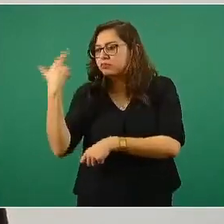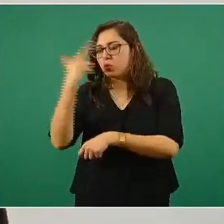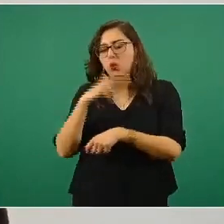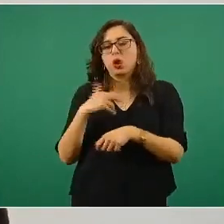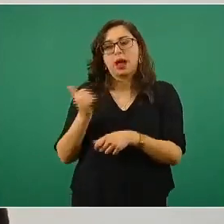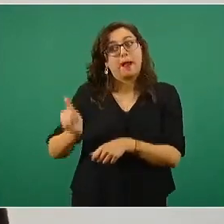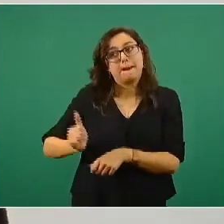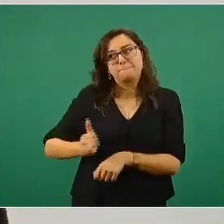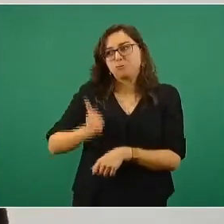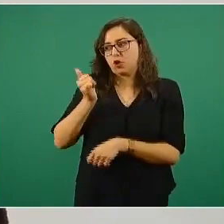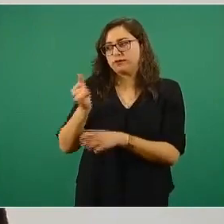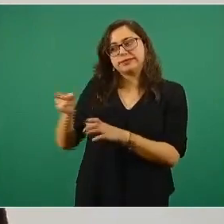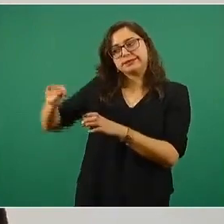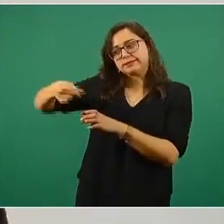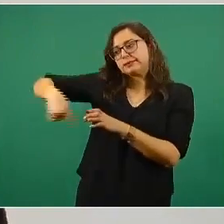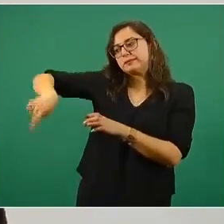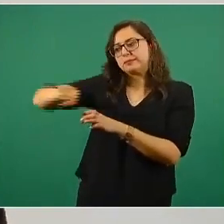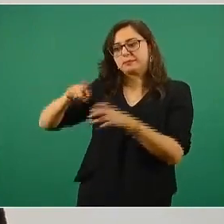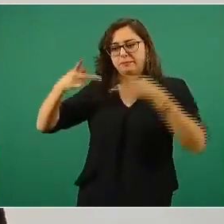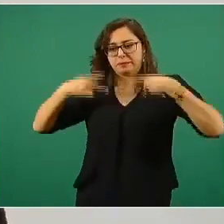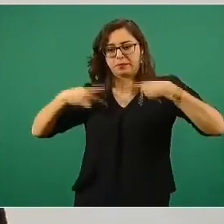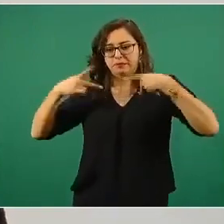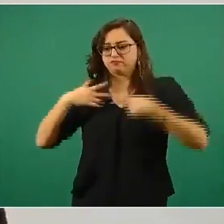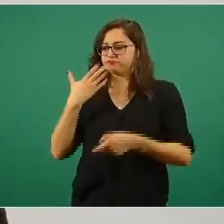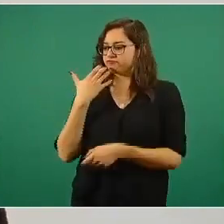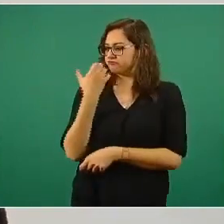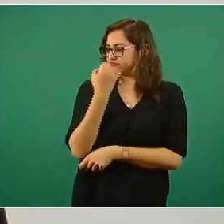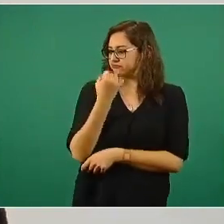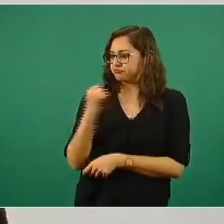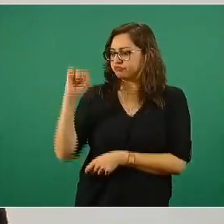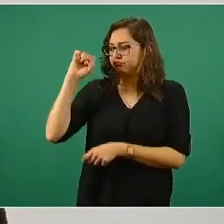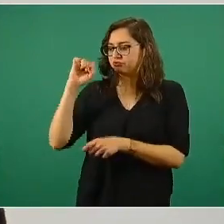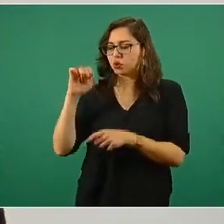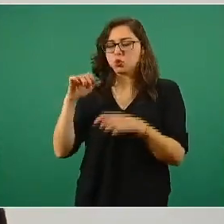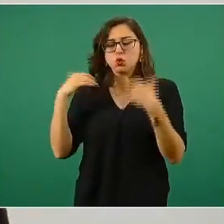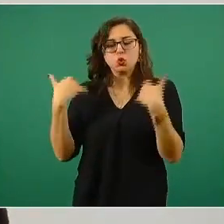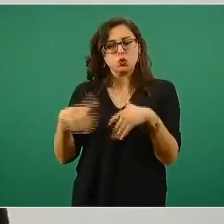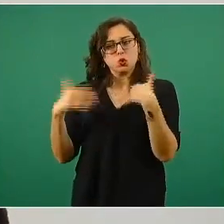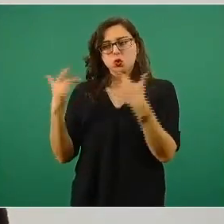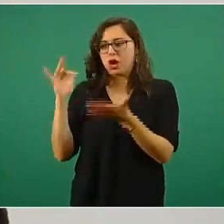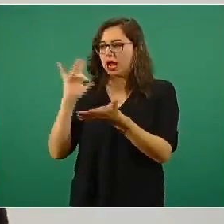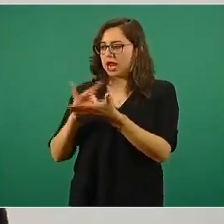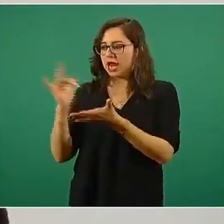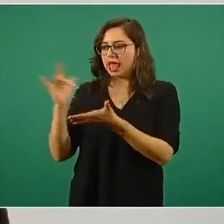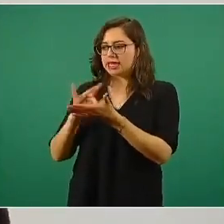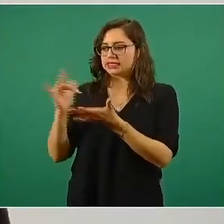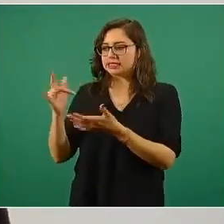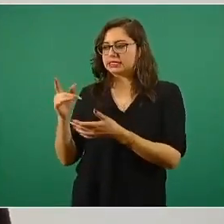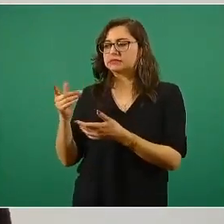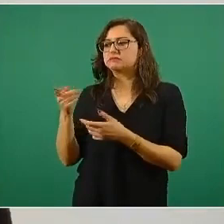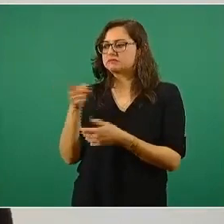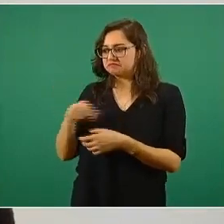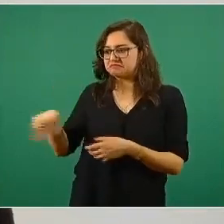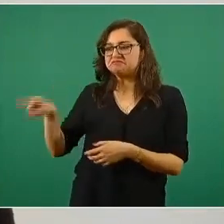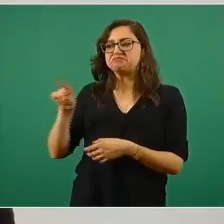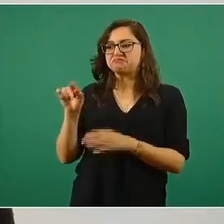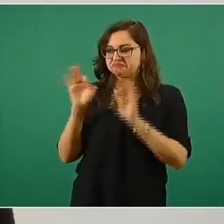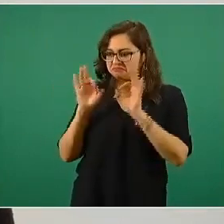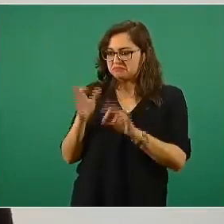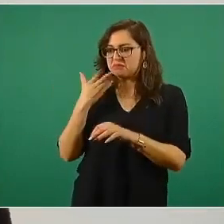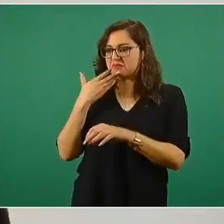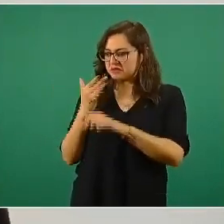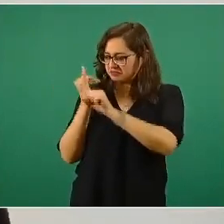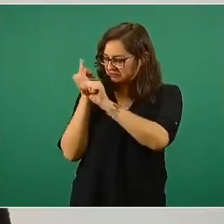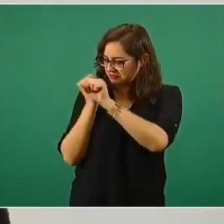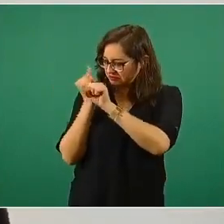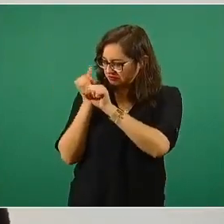todo este personal profesional de la salud calificado, altamente especializado, que se está tomando todas